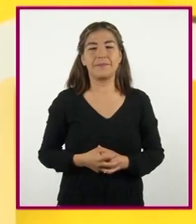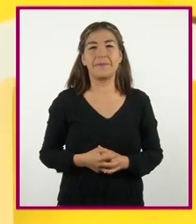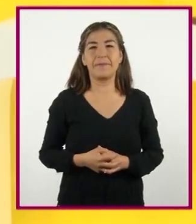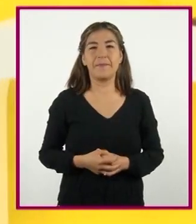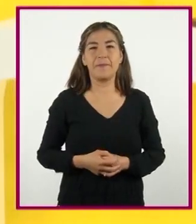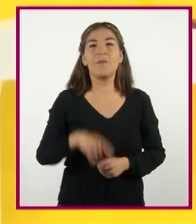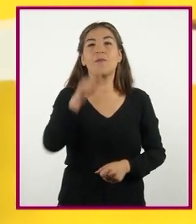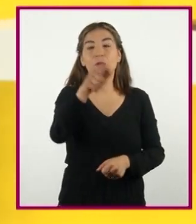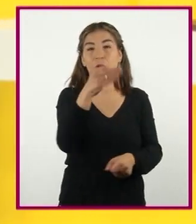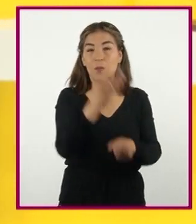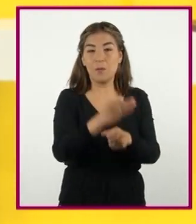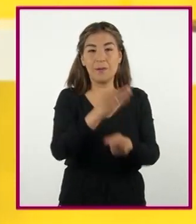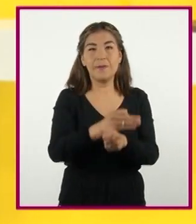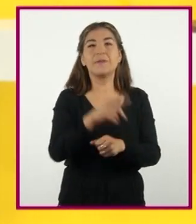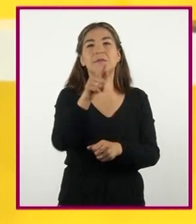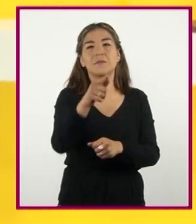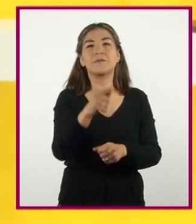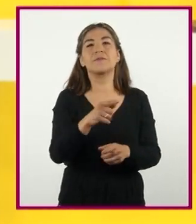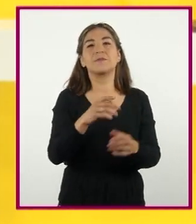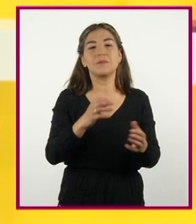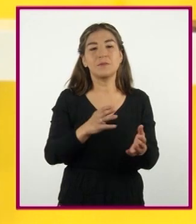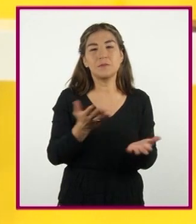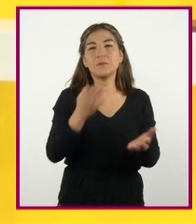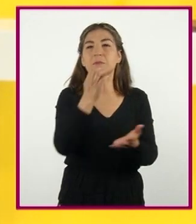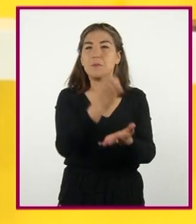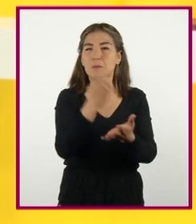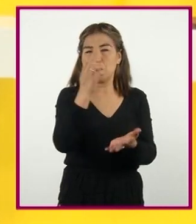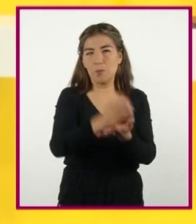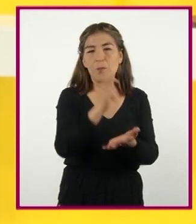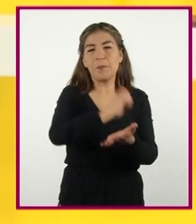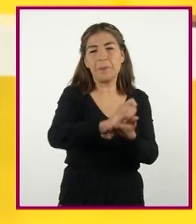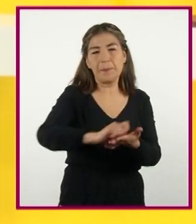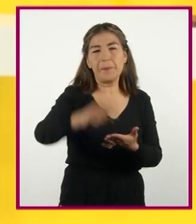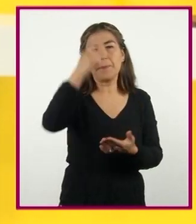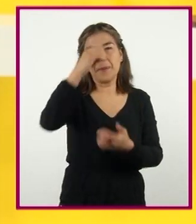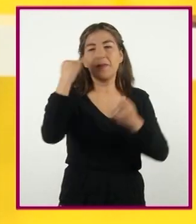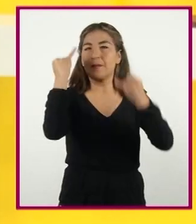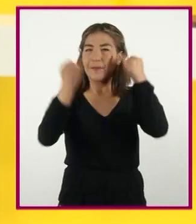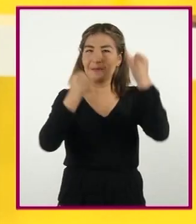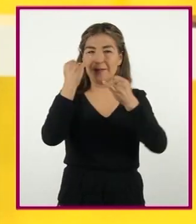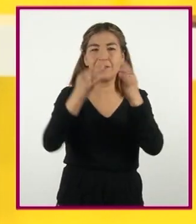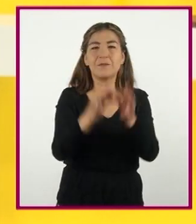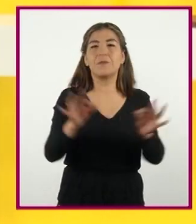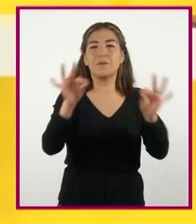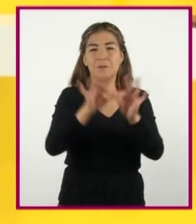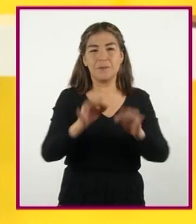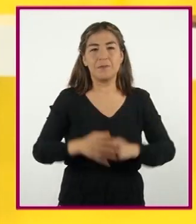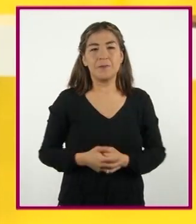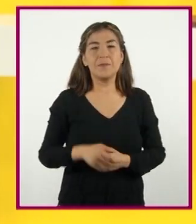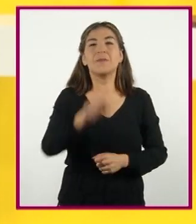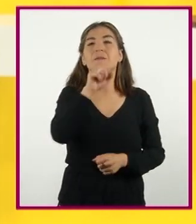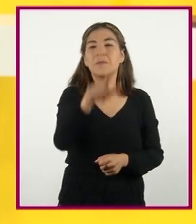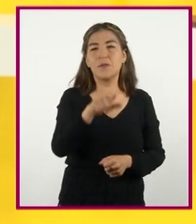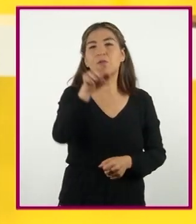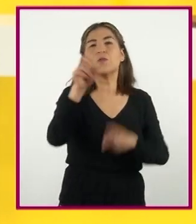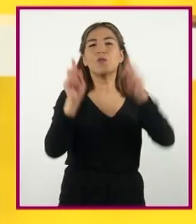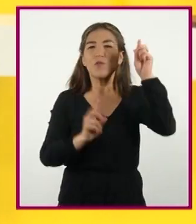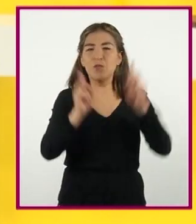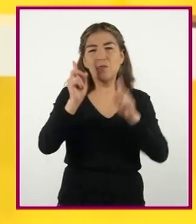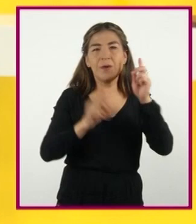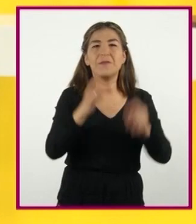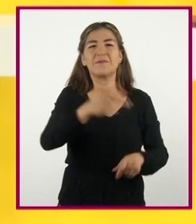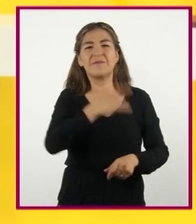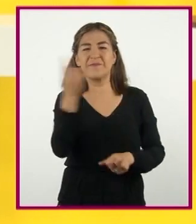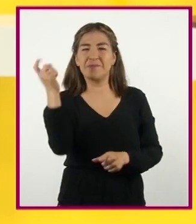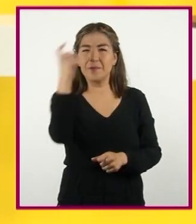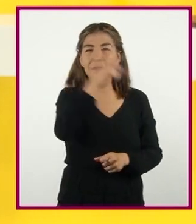Tengan a la mano todo aquello que requieren para escribir y registrar las ideas principales, así como dudas, inquietudes